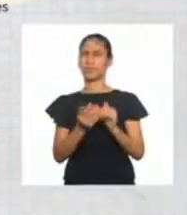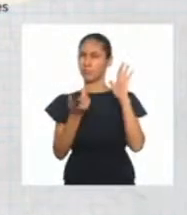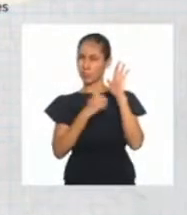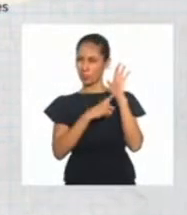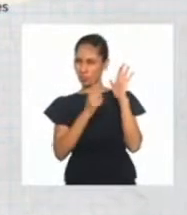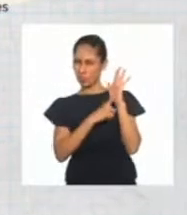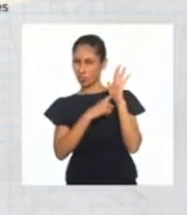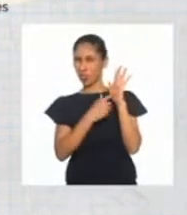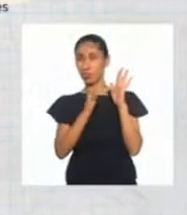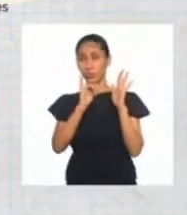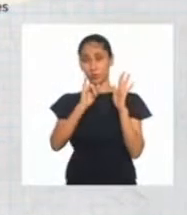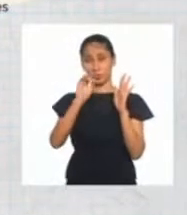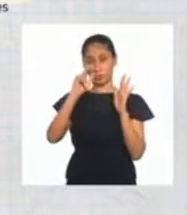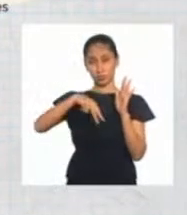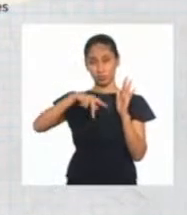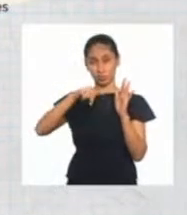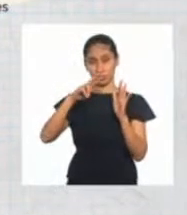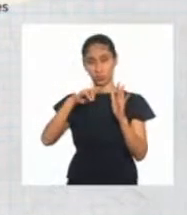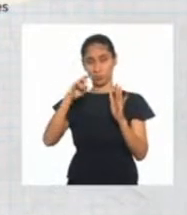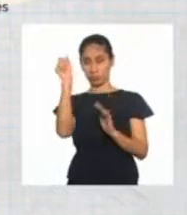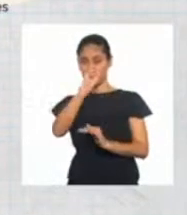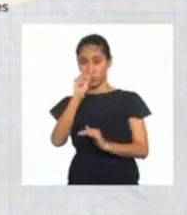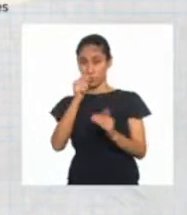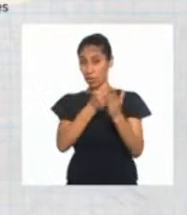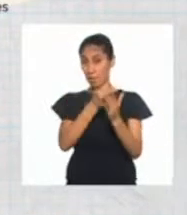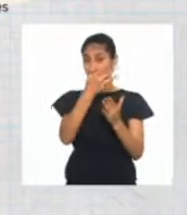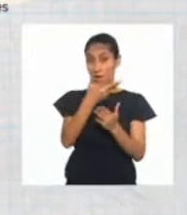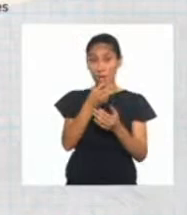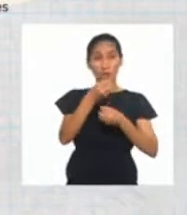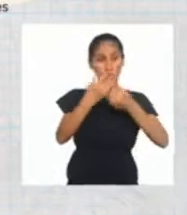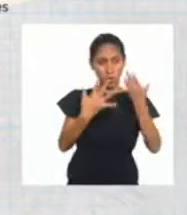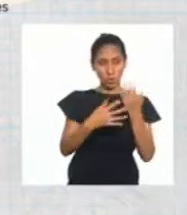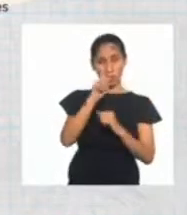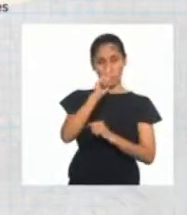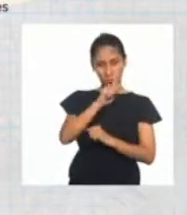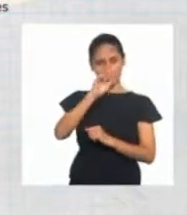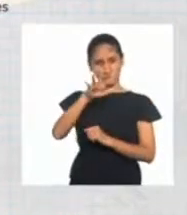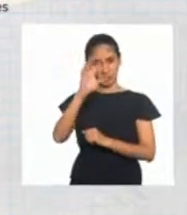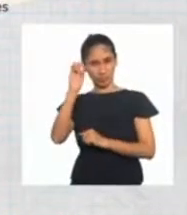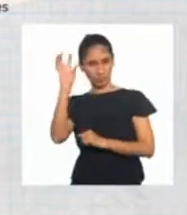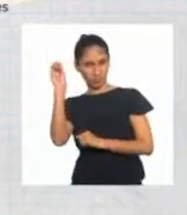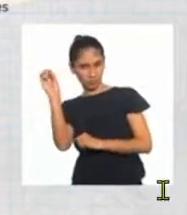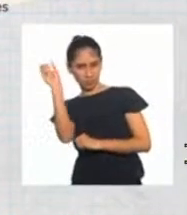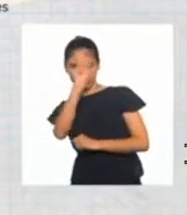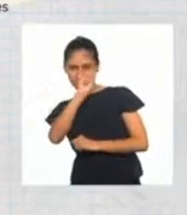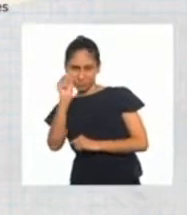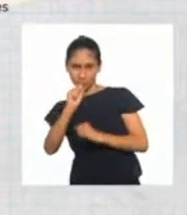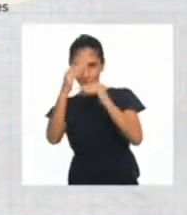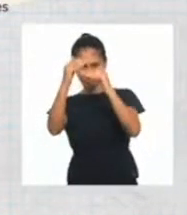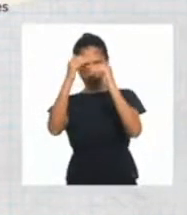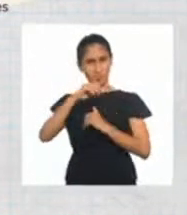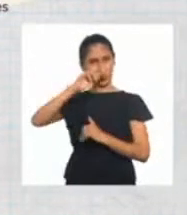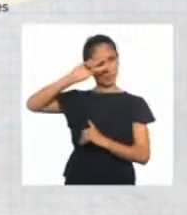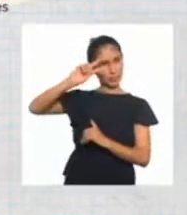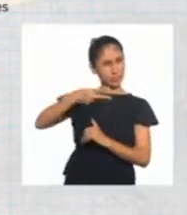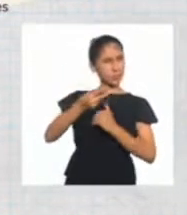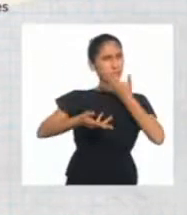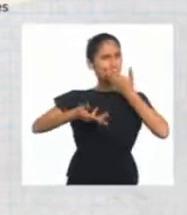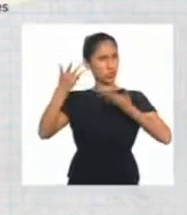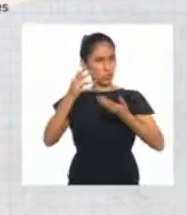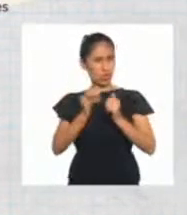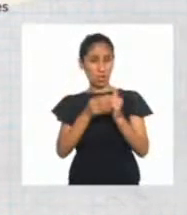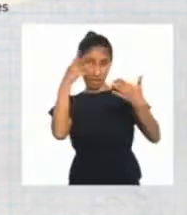respectivamente, se obtiene que el interés a pagar es 1.500 soles. En el segundo